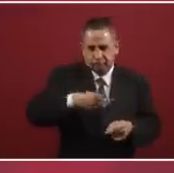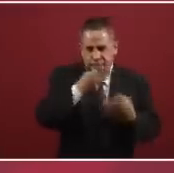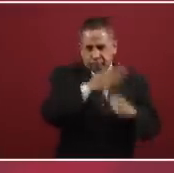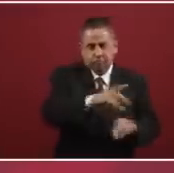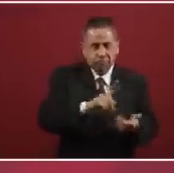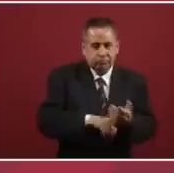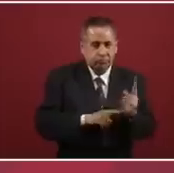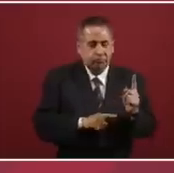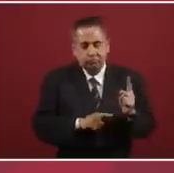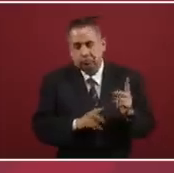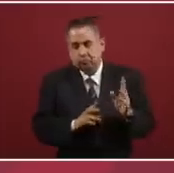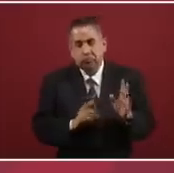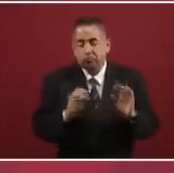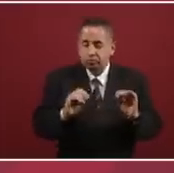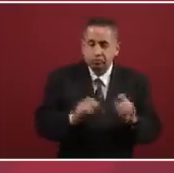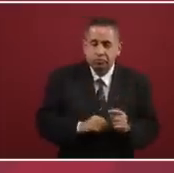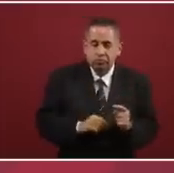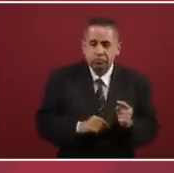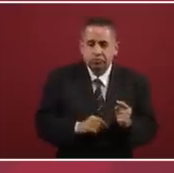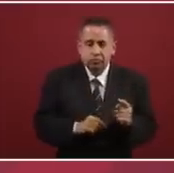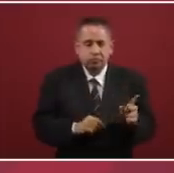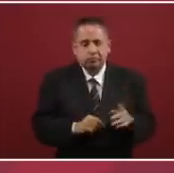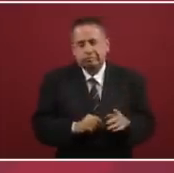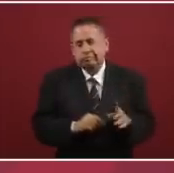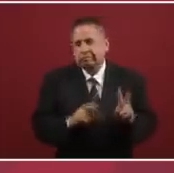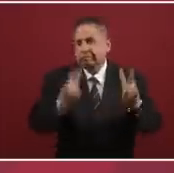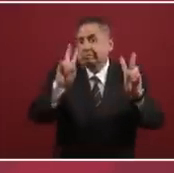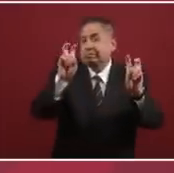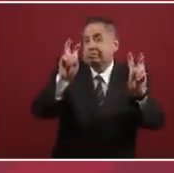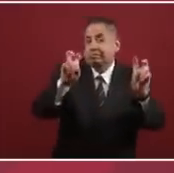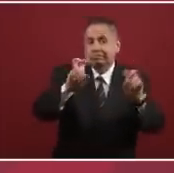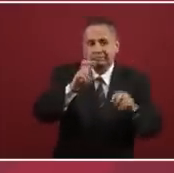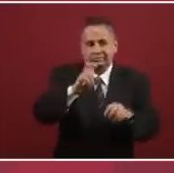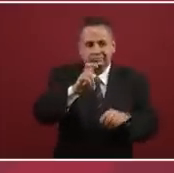no un banquero, a un neobanquero,